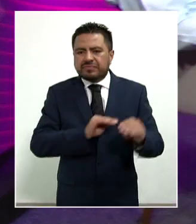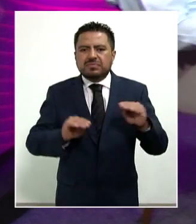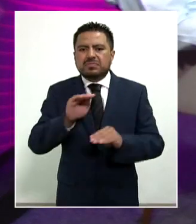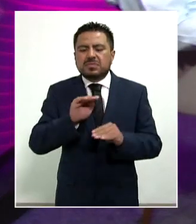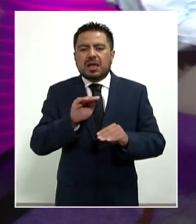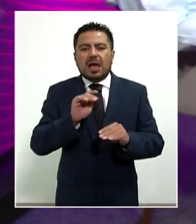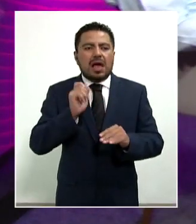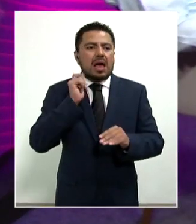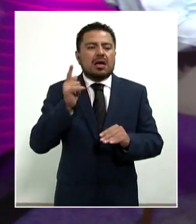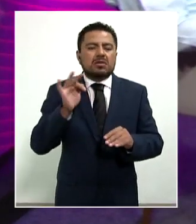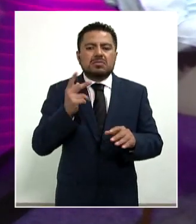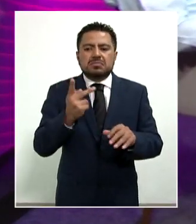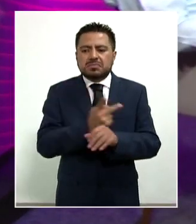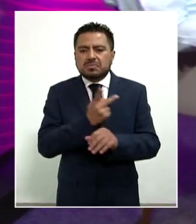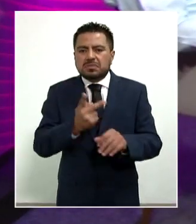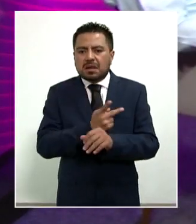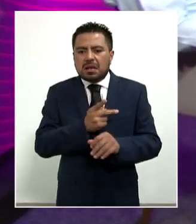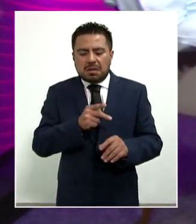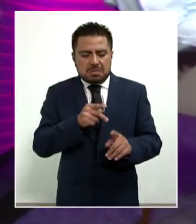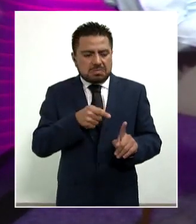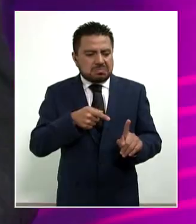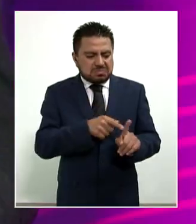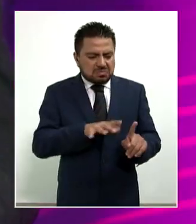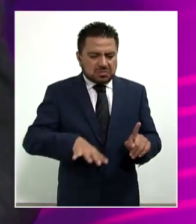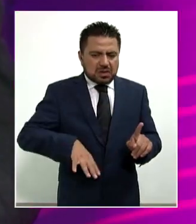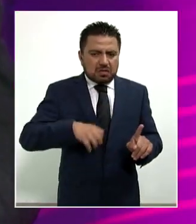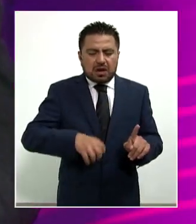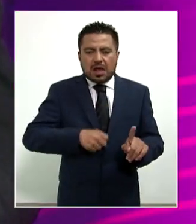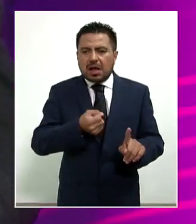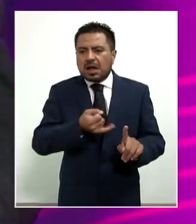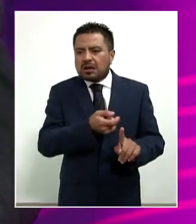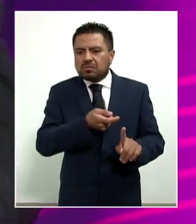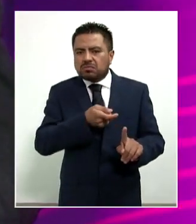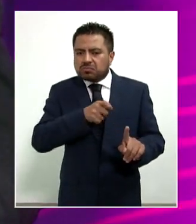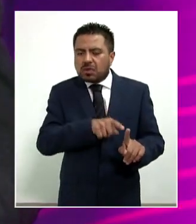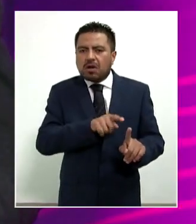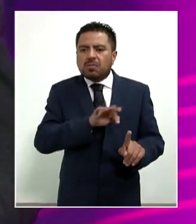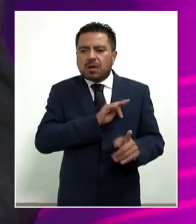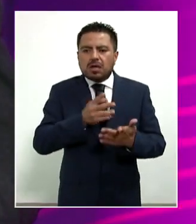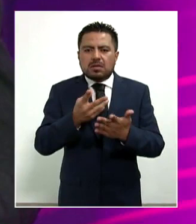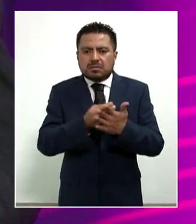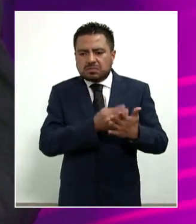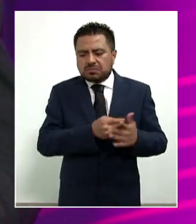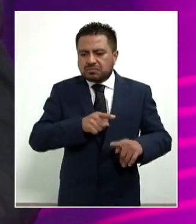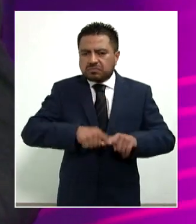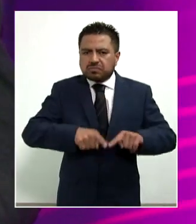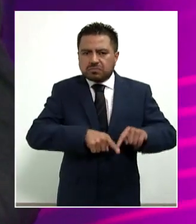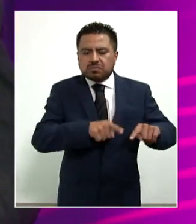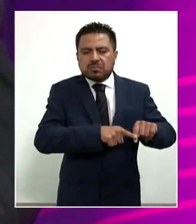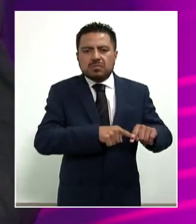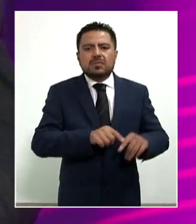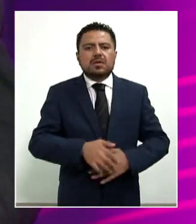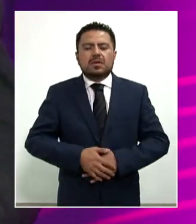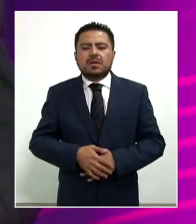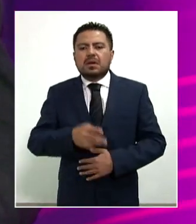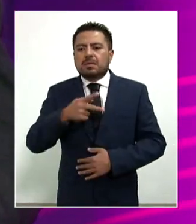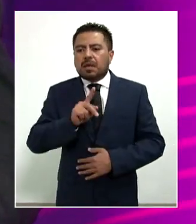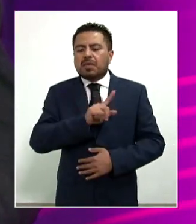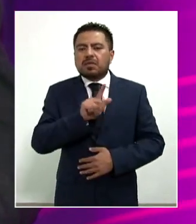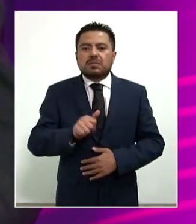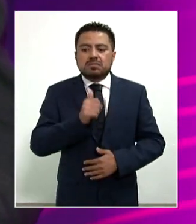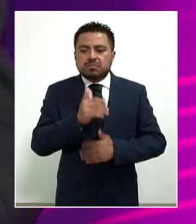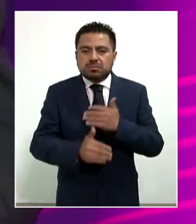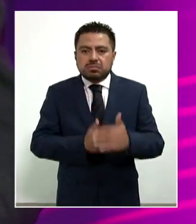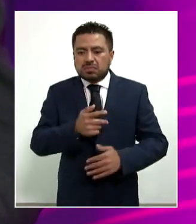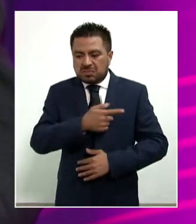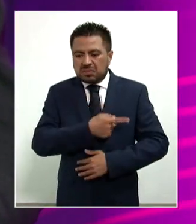que sucede sin que tu mérito propio, tu esfuerzo propio pueda arreglar, digamos. Pero después, una vez